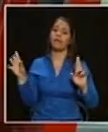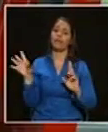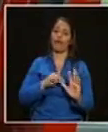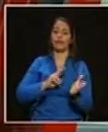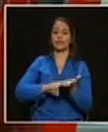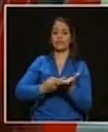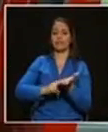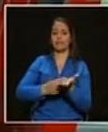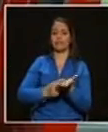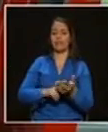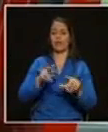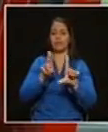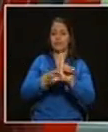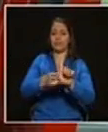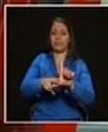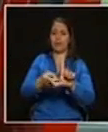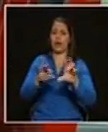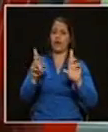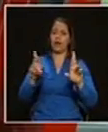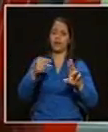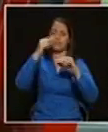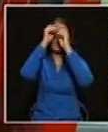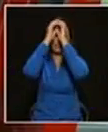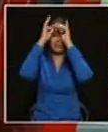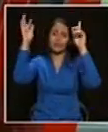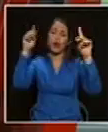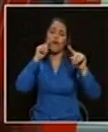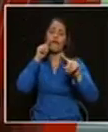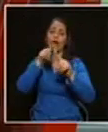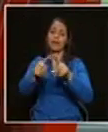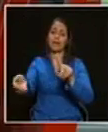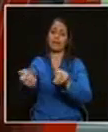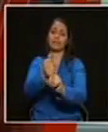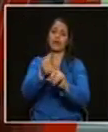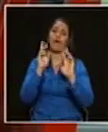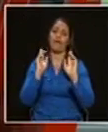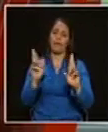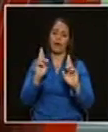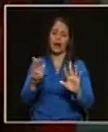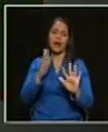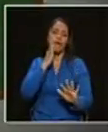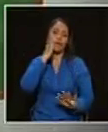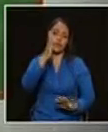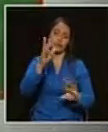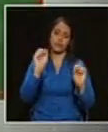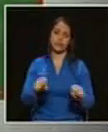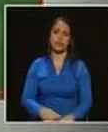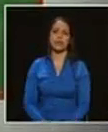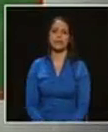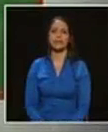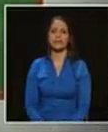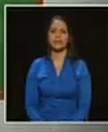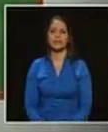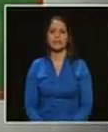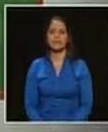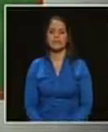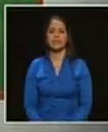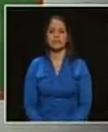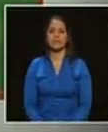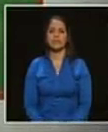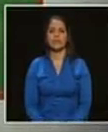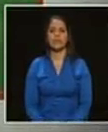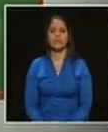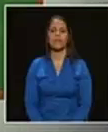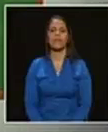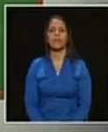señas. Sería un sueño, es algo maravilloso que ojalá algún día se dé. El conjunto